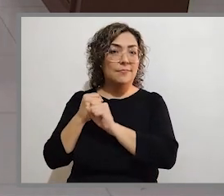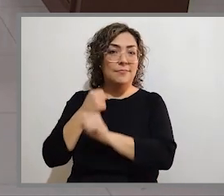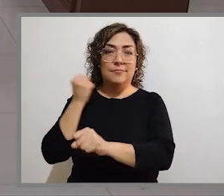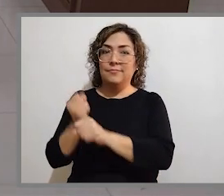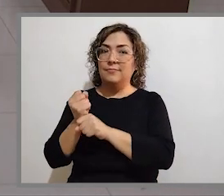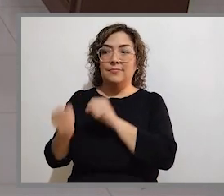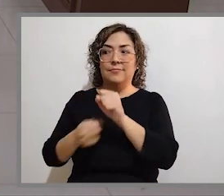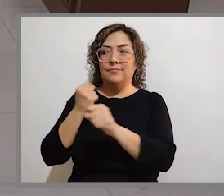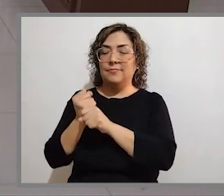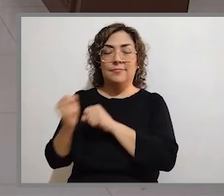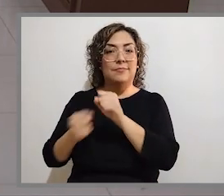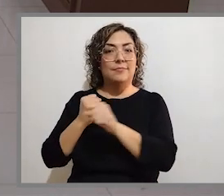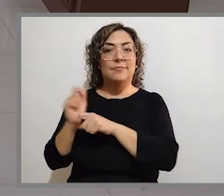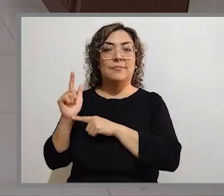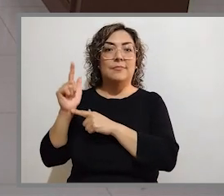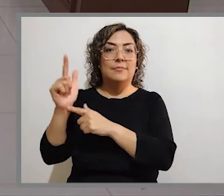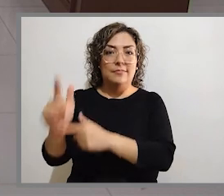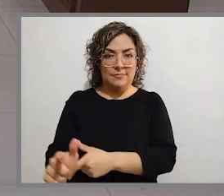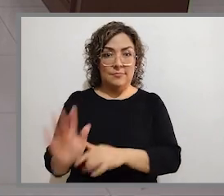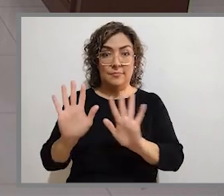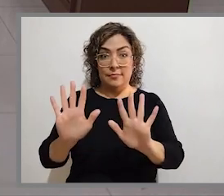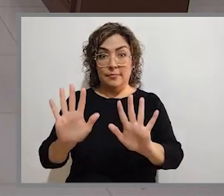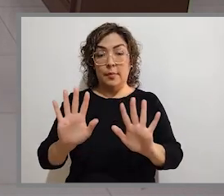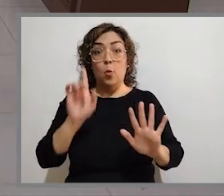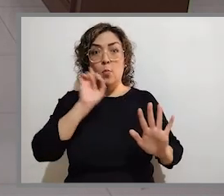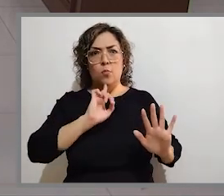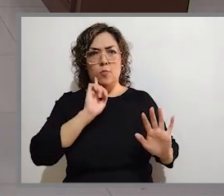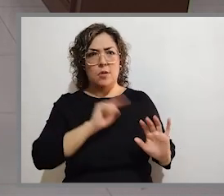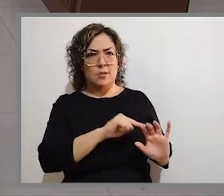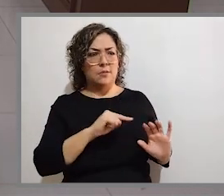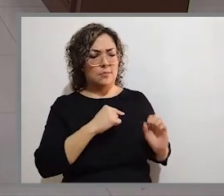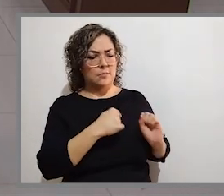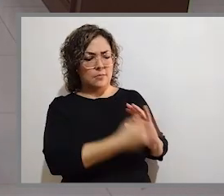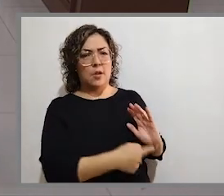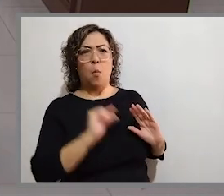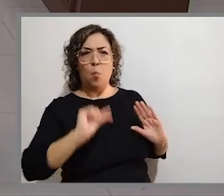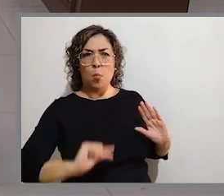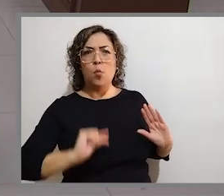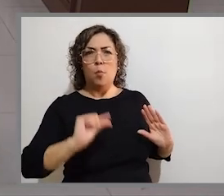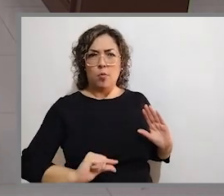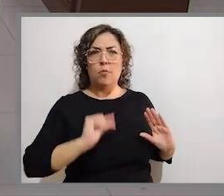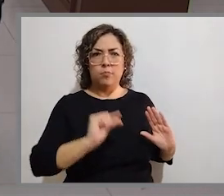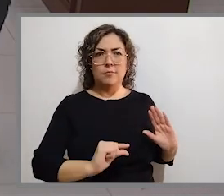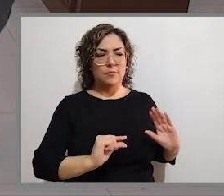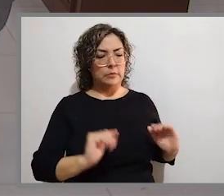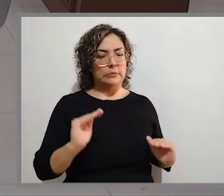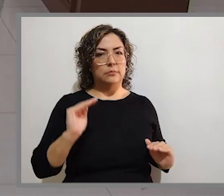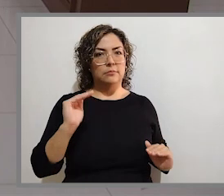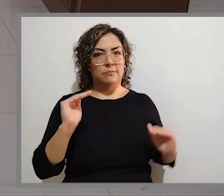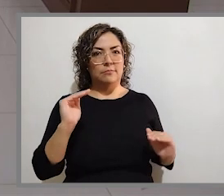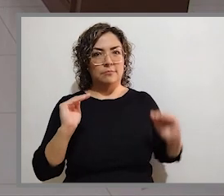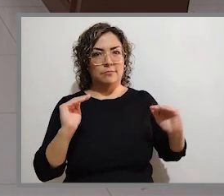mujeres lleguen a los cargos, de pronto se vive como una especie de usurpación.